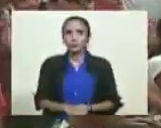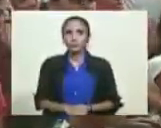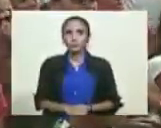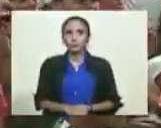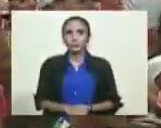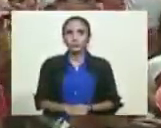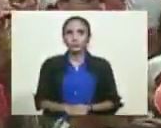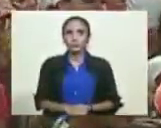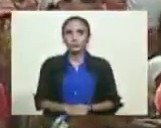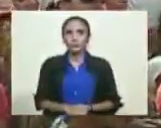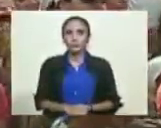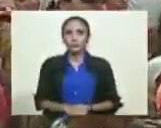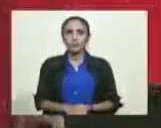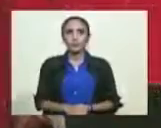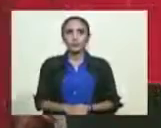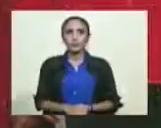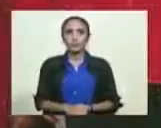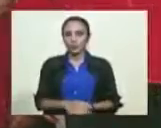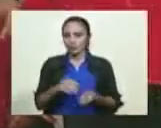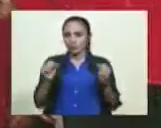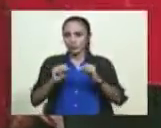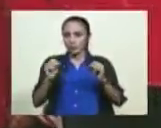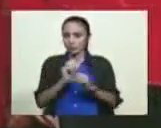Aquí hay dignidad.